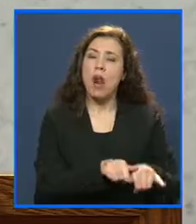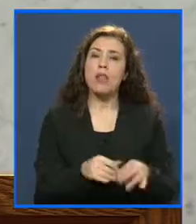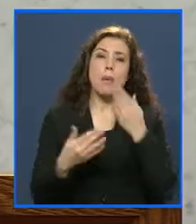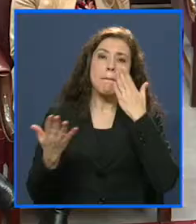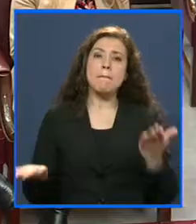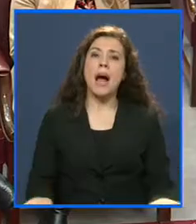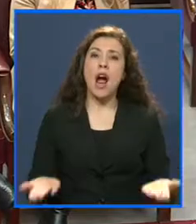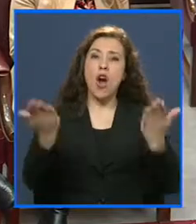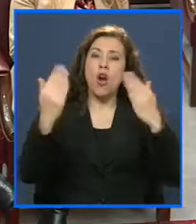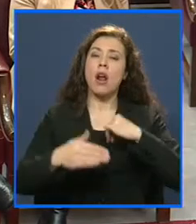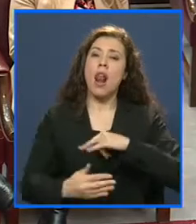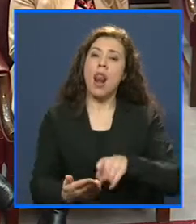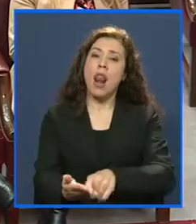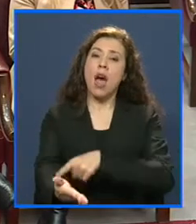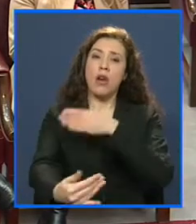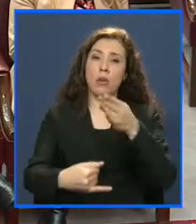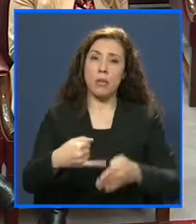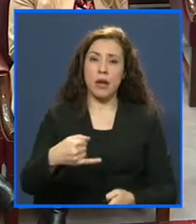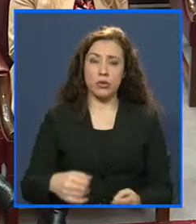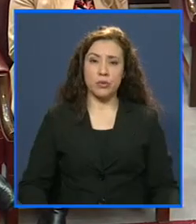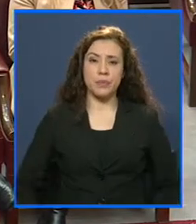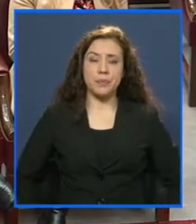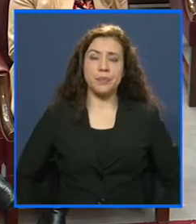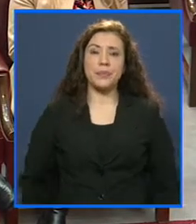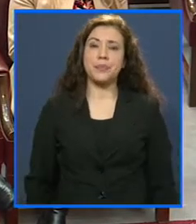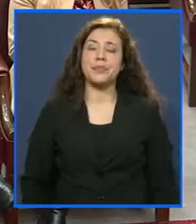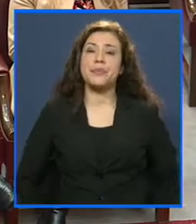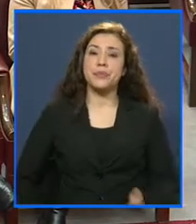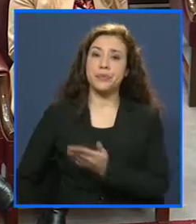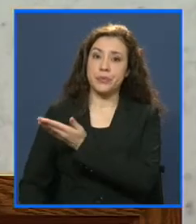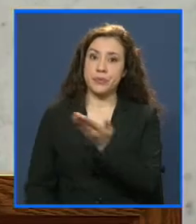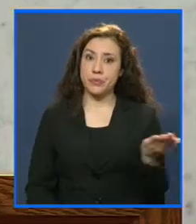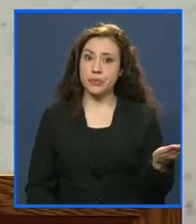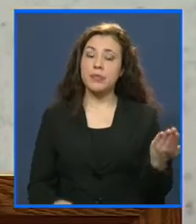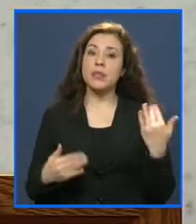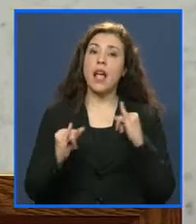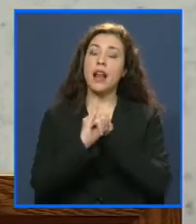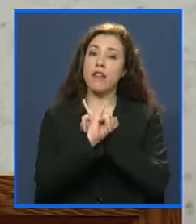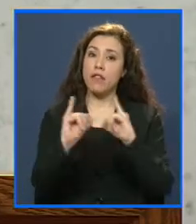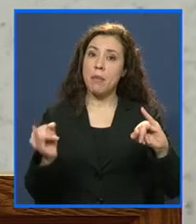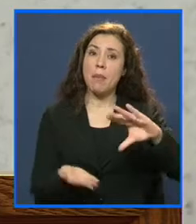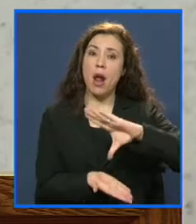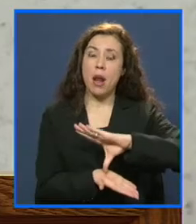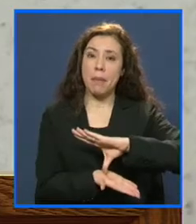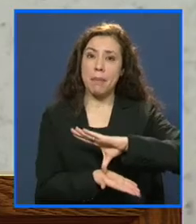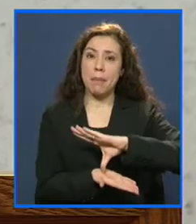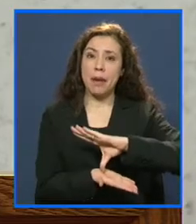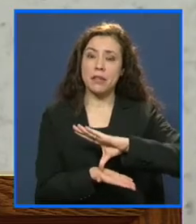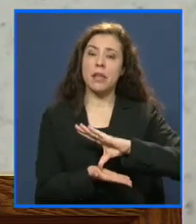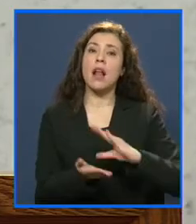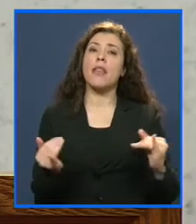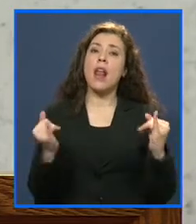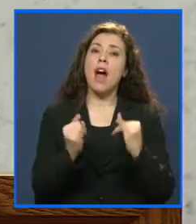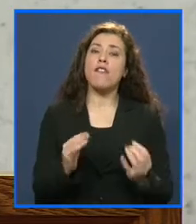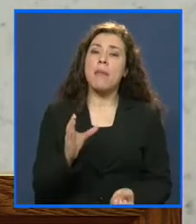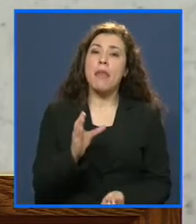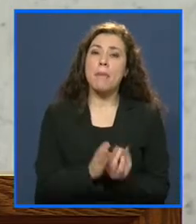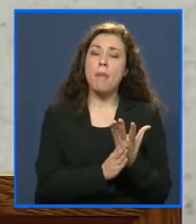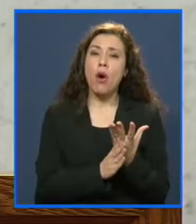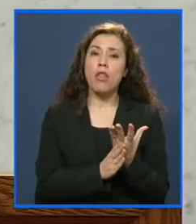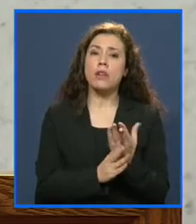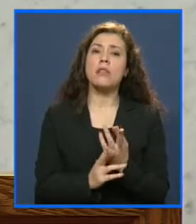sostenible estimadas y estimados hemos dado cuenta al país del proceso de modernización